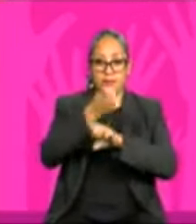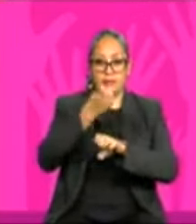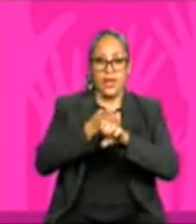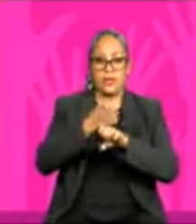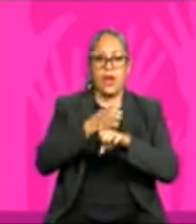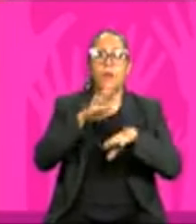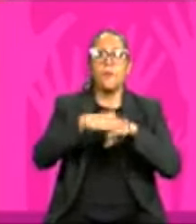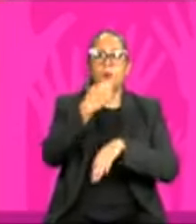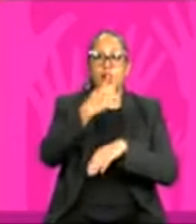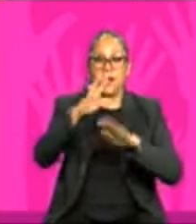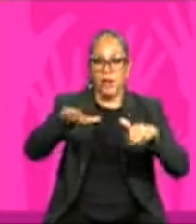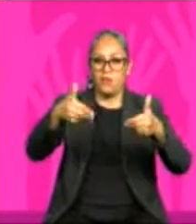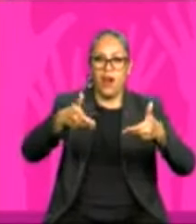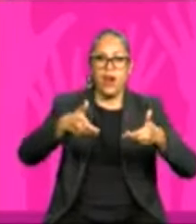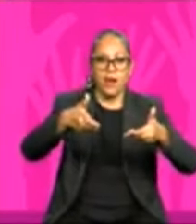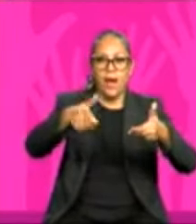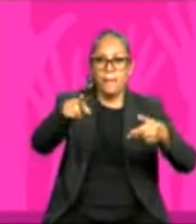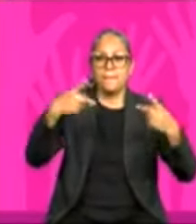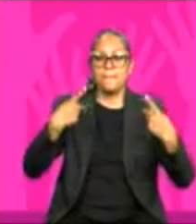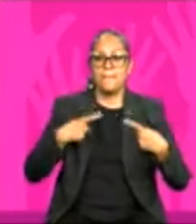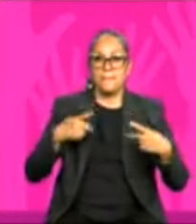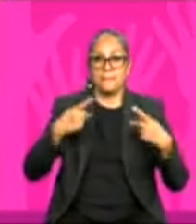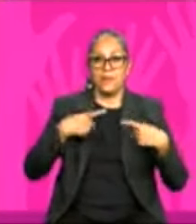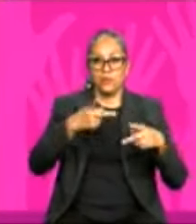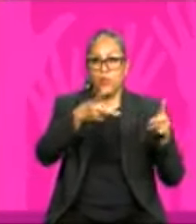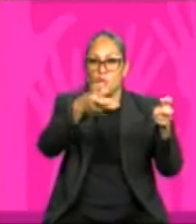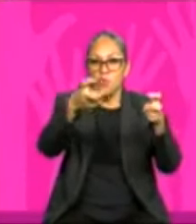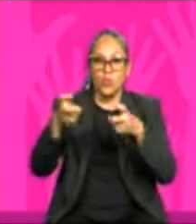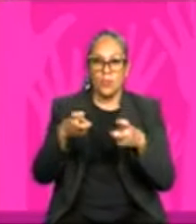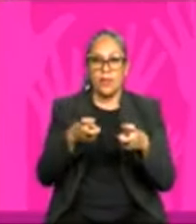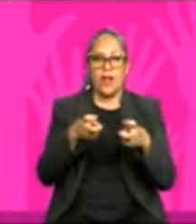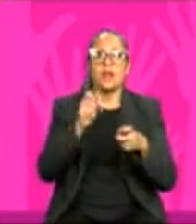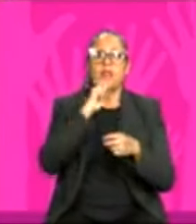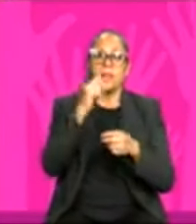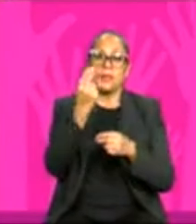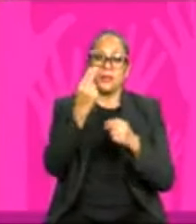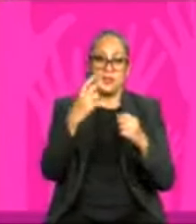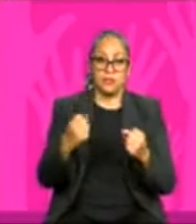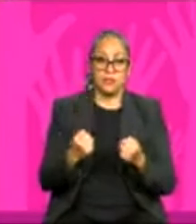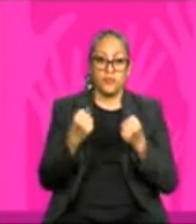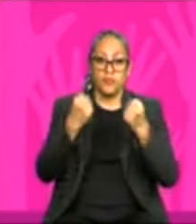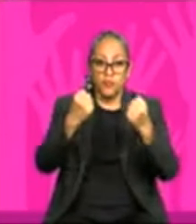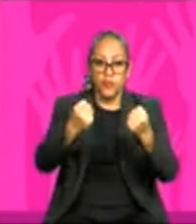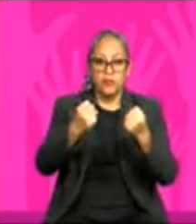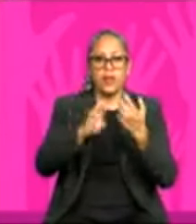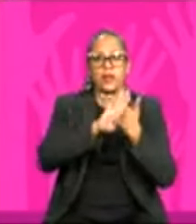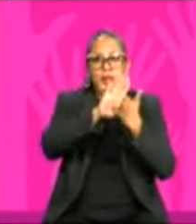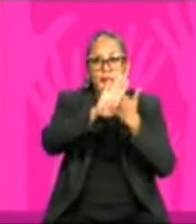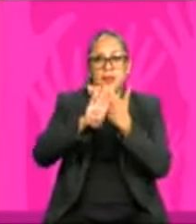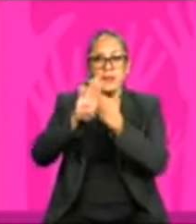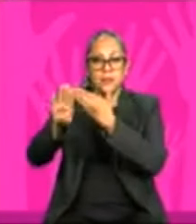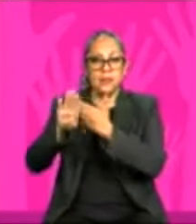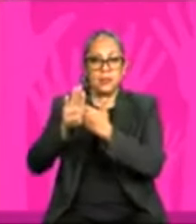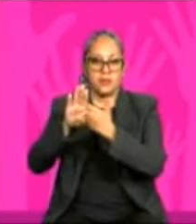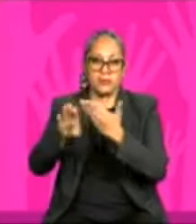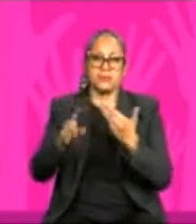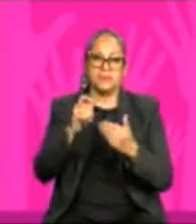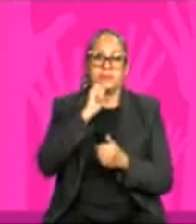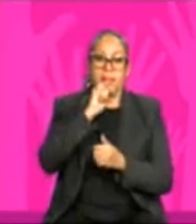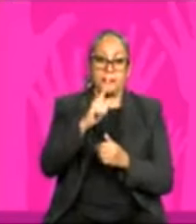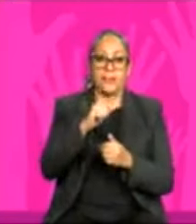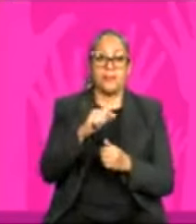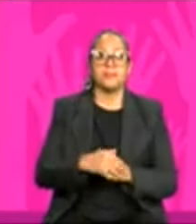los delincuentes. Y también fortaleceremos, por supuesto, la prevención social en todos los órdenes.